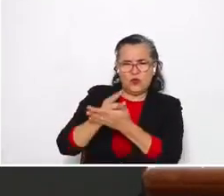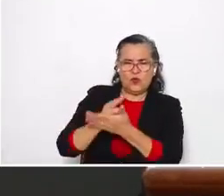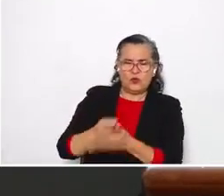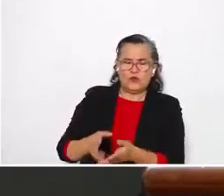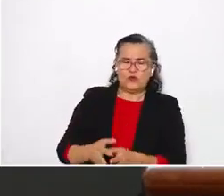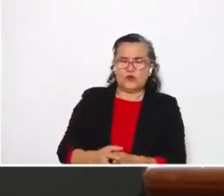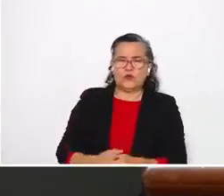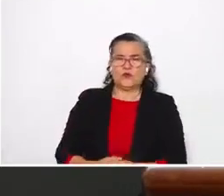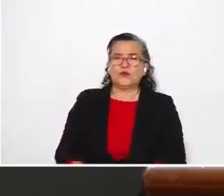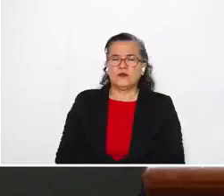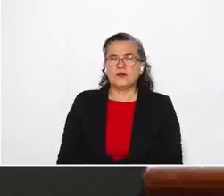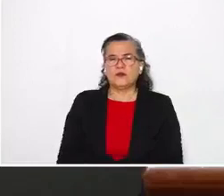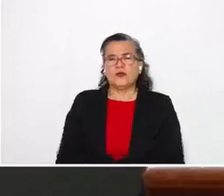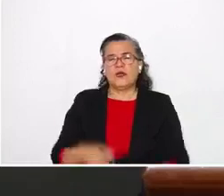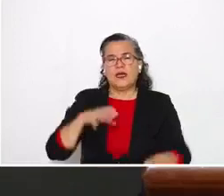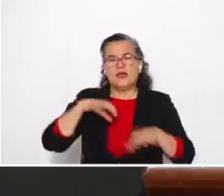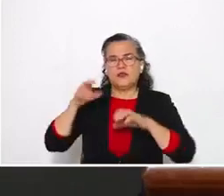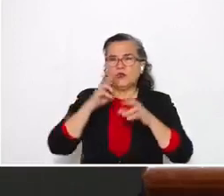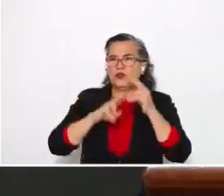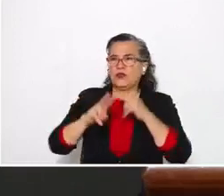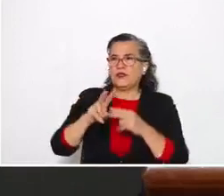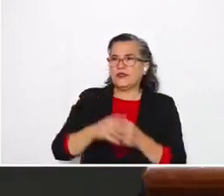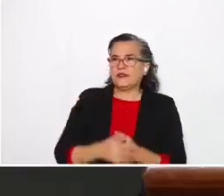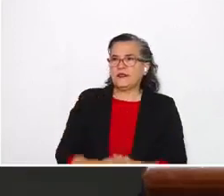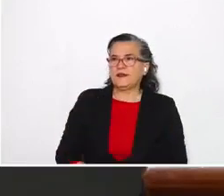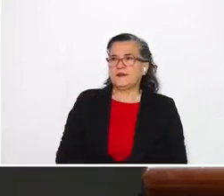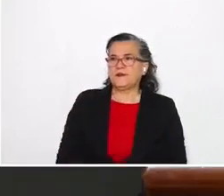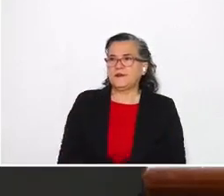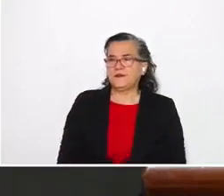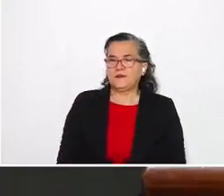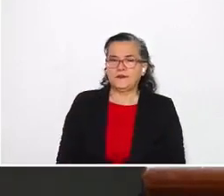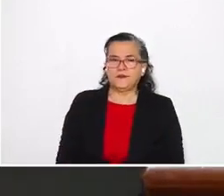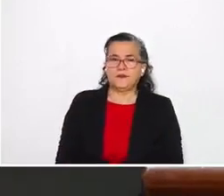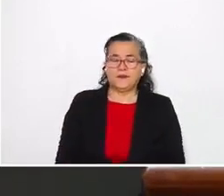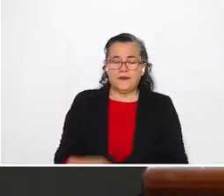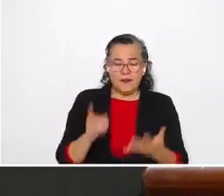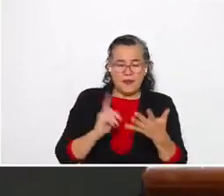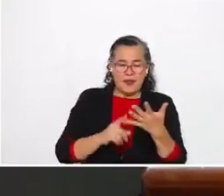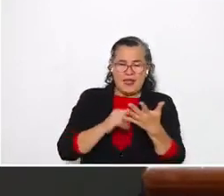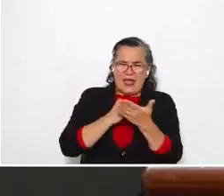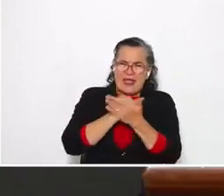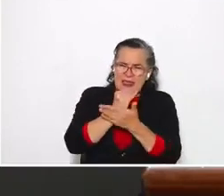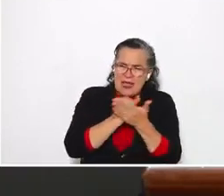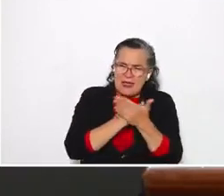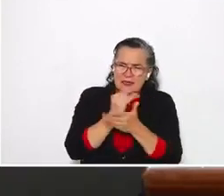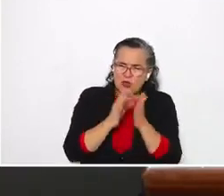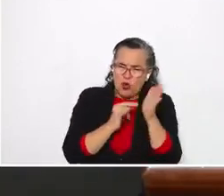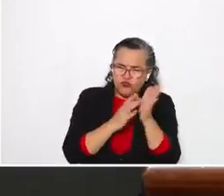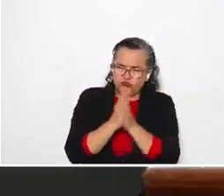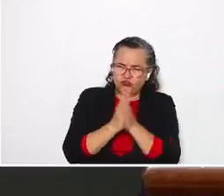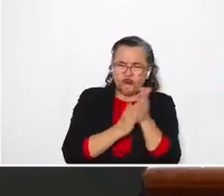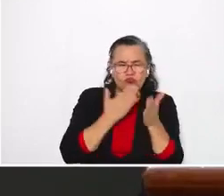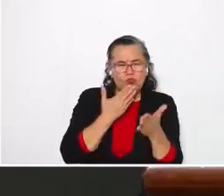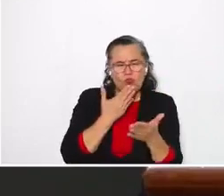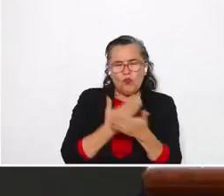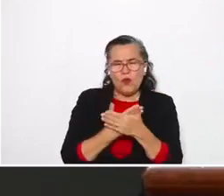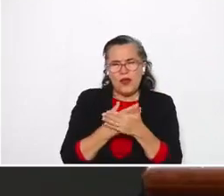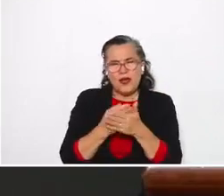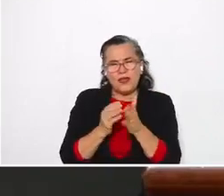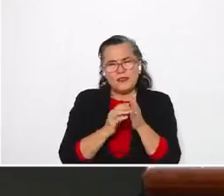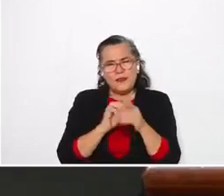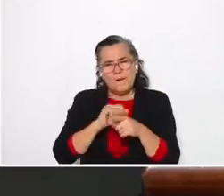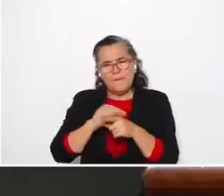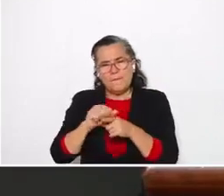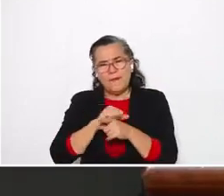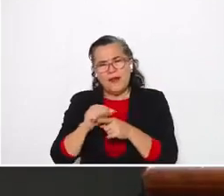cada una de las acciones que se proyecten. Y la indagación y aprovechamiento de las buenas prácticas, del conocimiento,